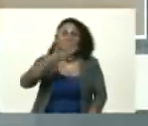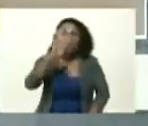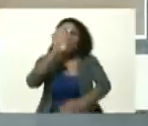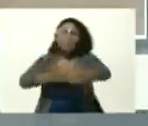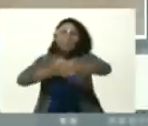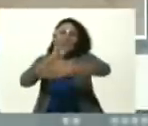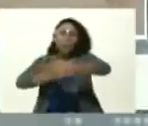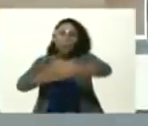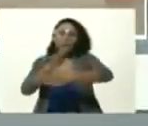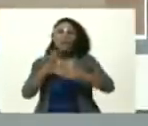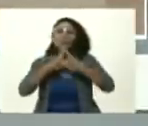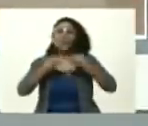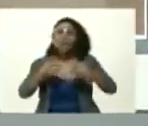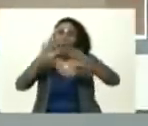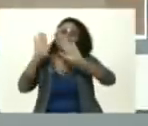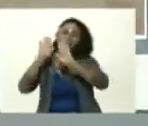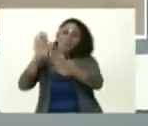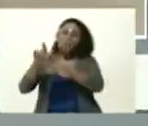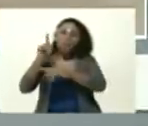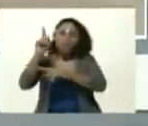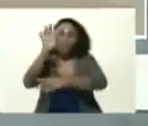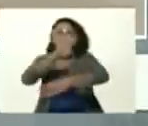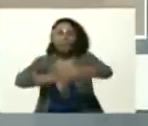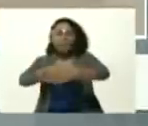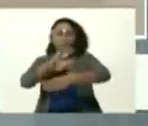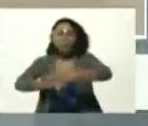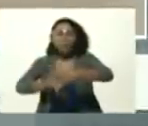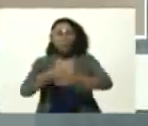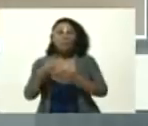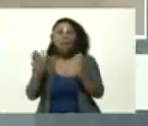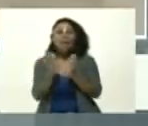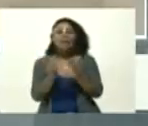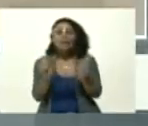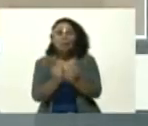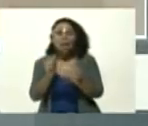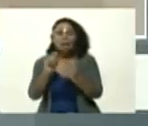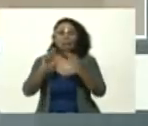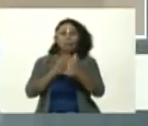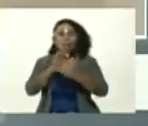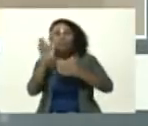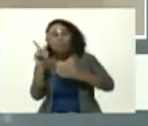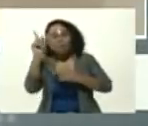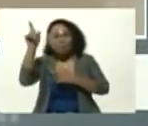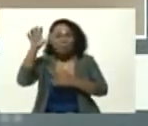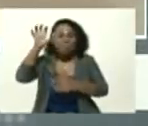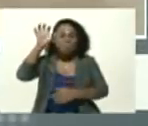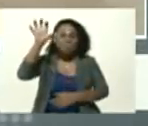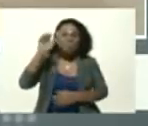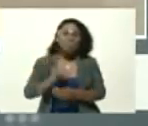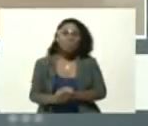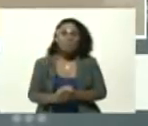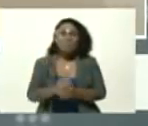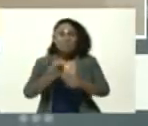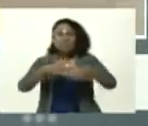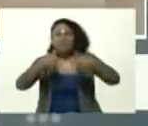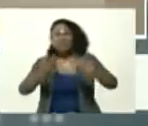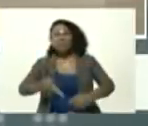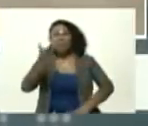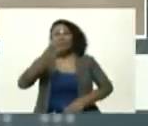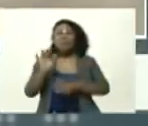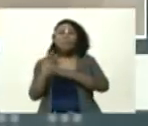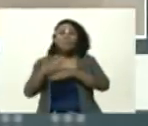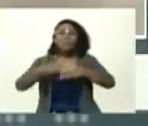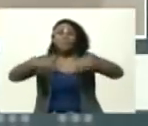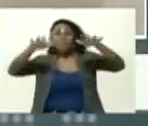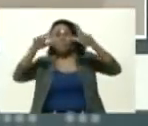Barcelona. Todo el apoyo para Barcelona, para Anzoátegui, en el oriente del país. Tremendo desbordamiento. Ahí va la